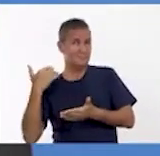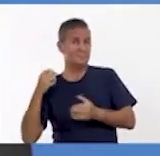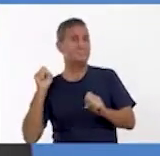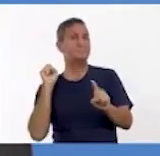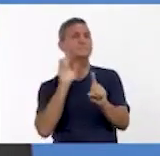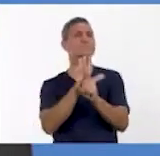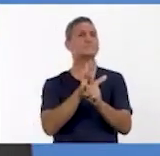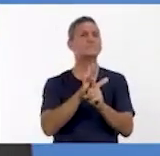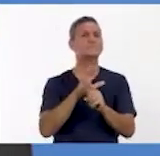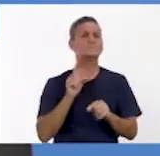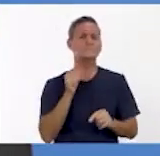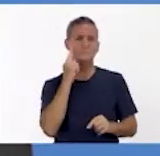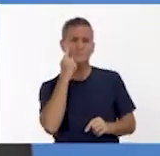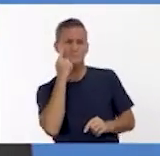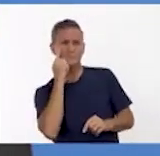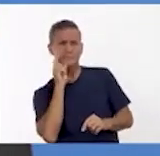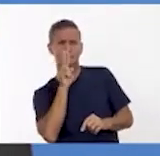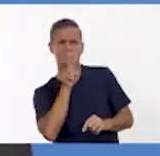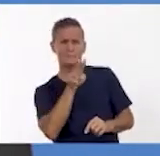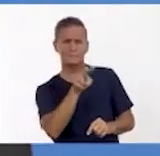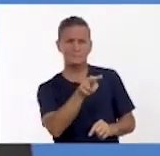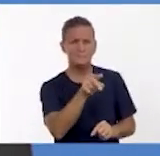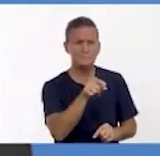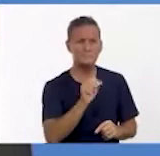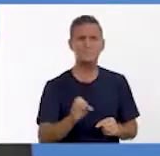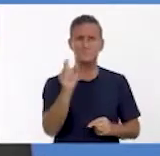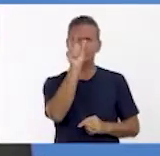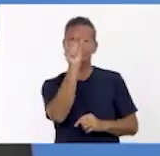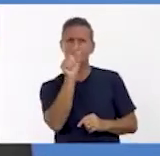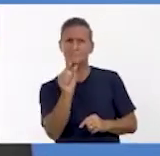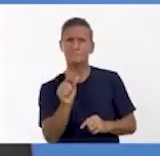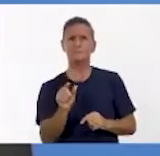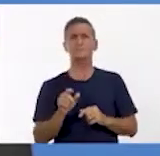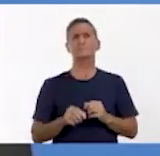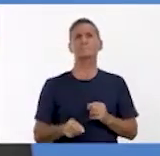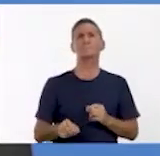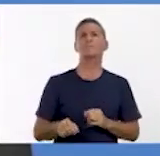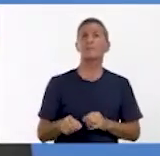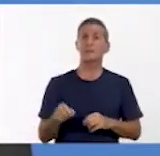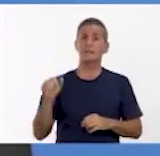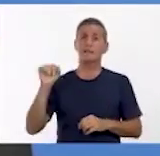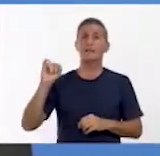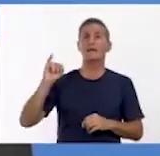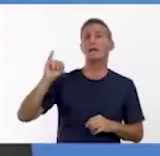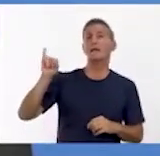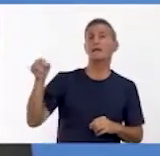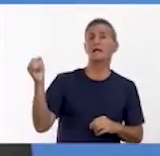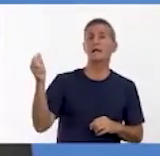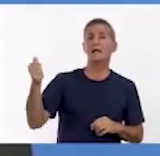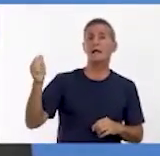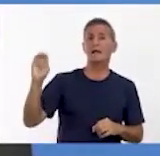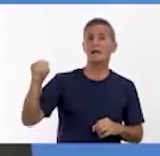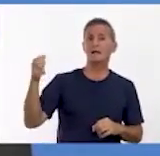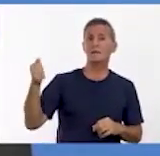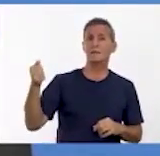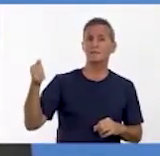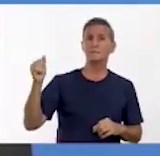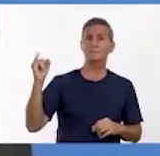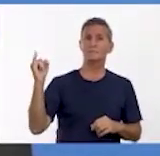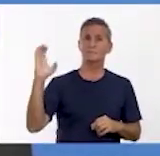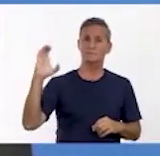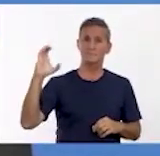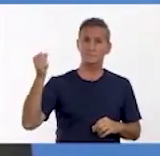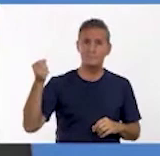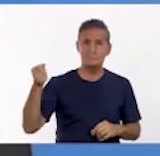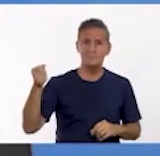clase se inició haciendo una localización de Italia, de Jamaica